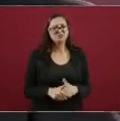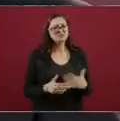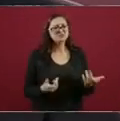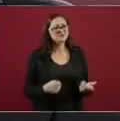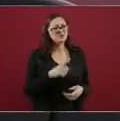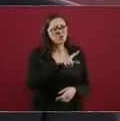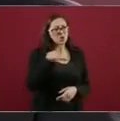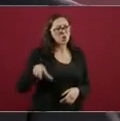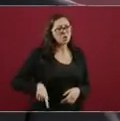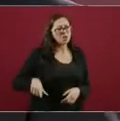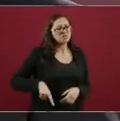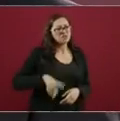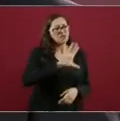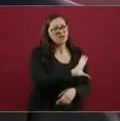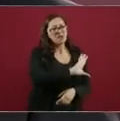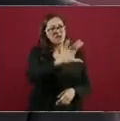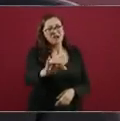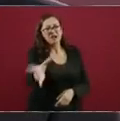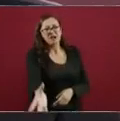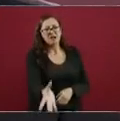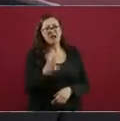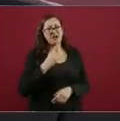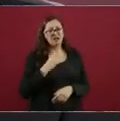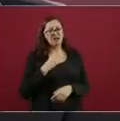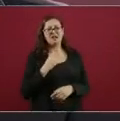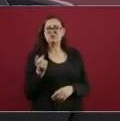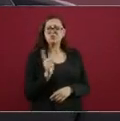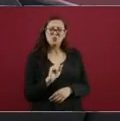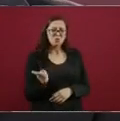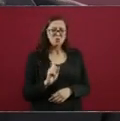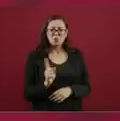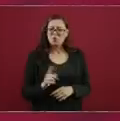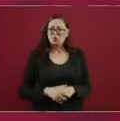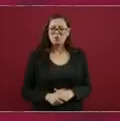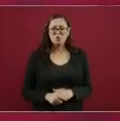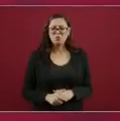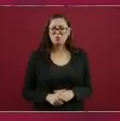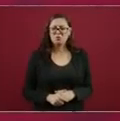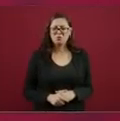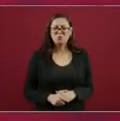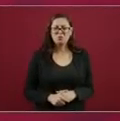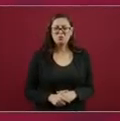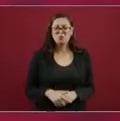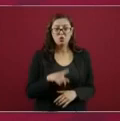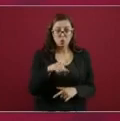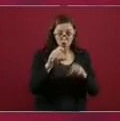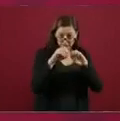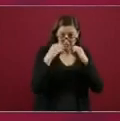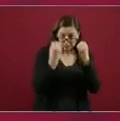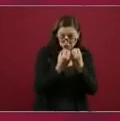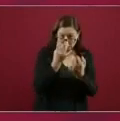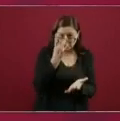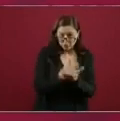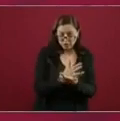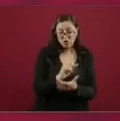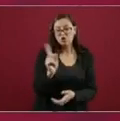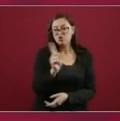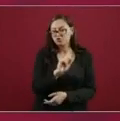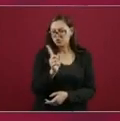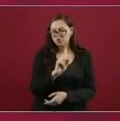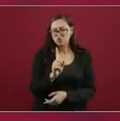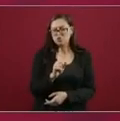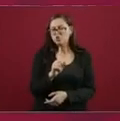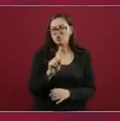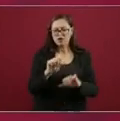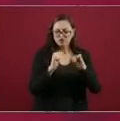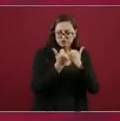del gobierno no solo no nos de el apoyo a través de las organizaciones sociales